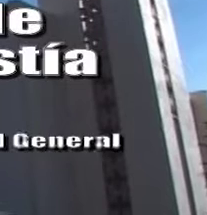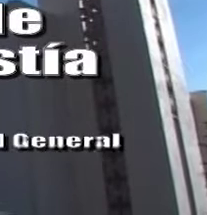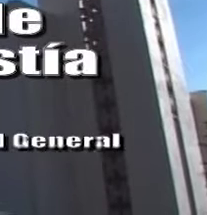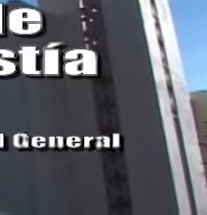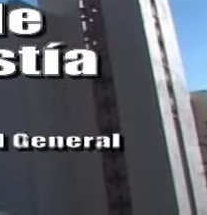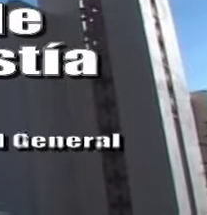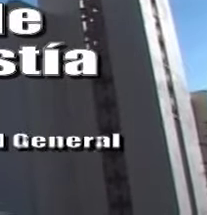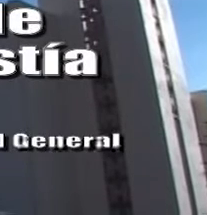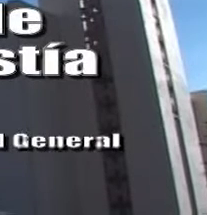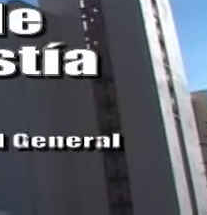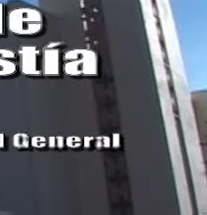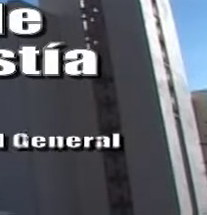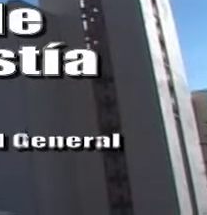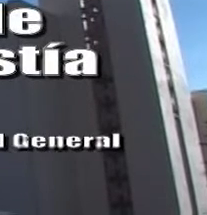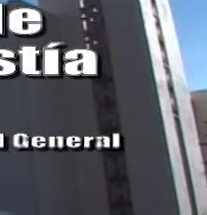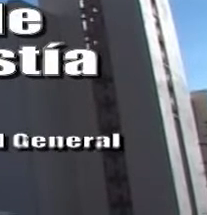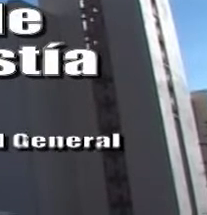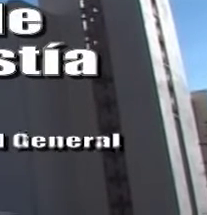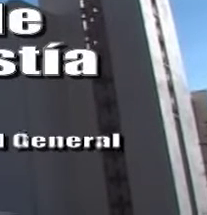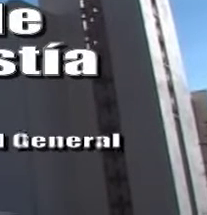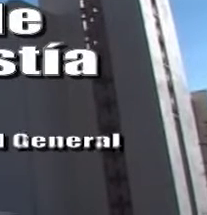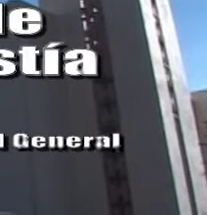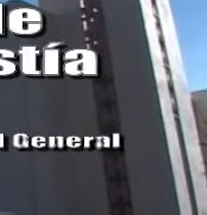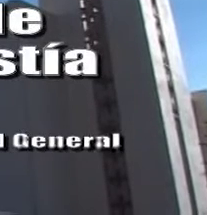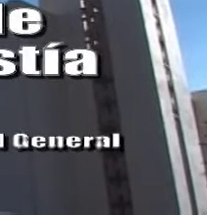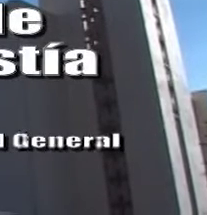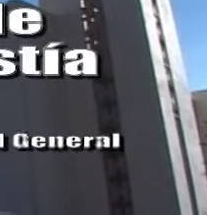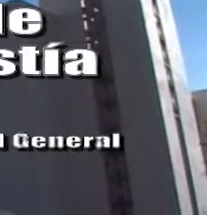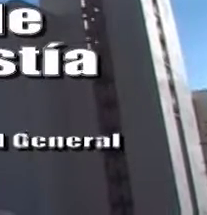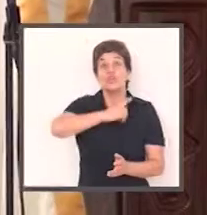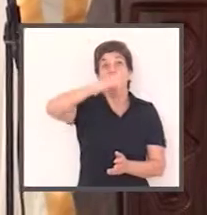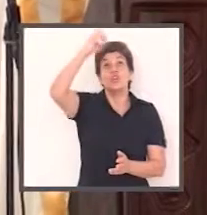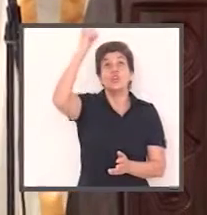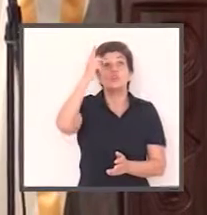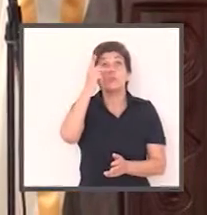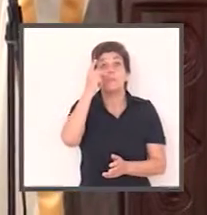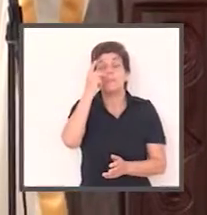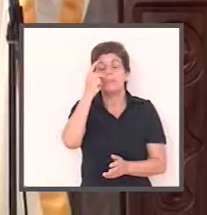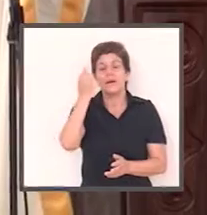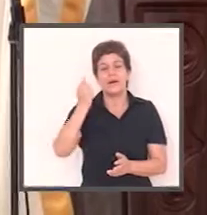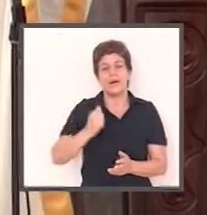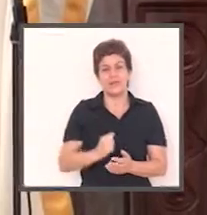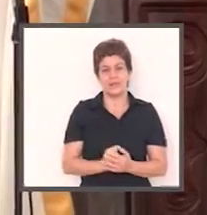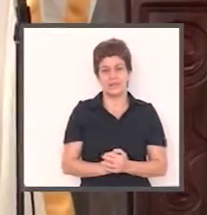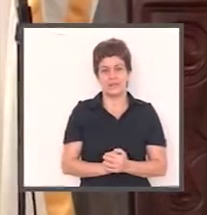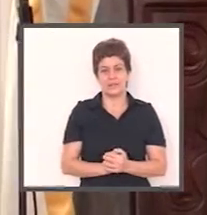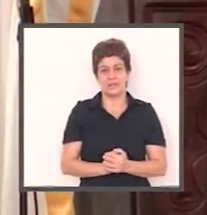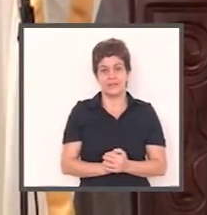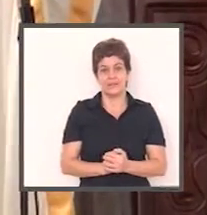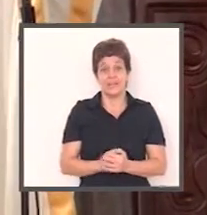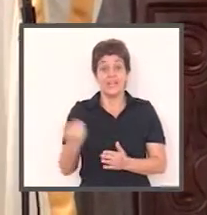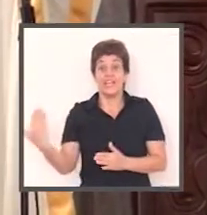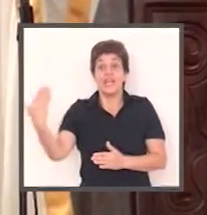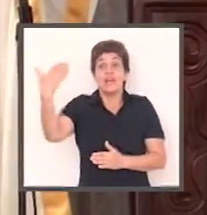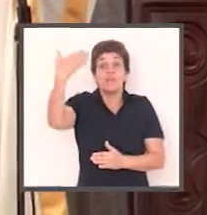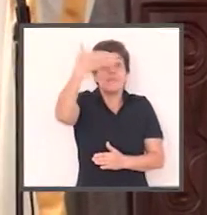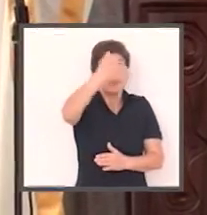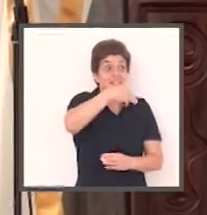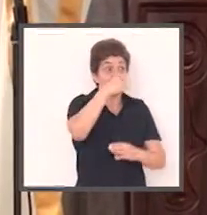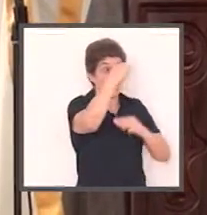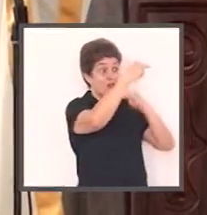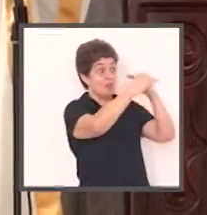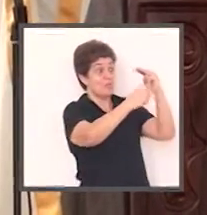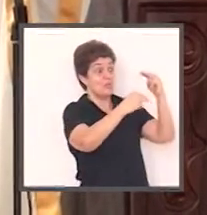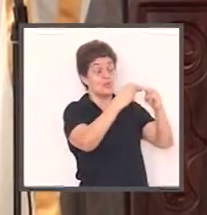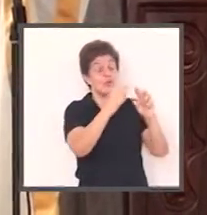televisión. Está a cargo de la experta Marianela Valverde. Dios Padre, que al enviar al mundo a la